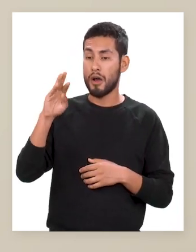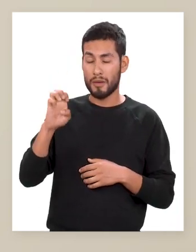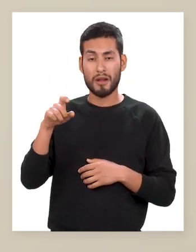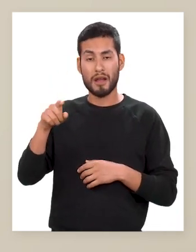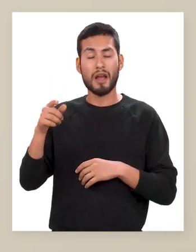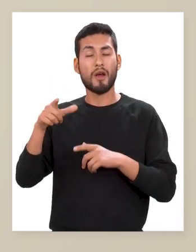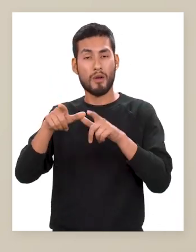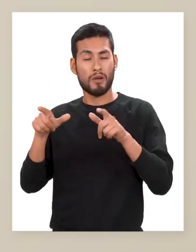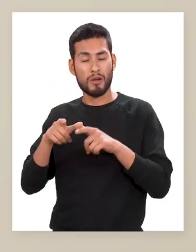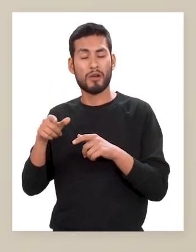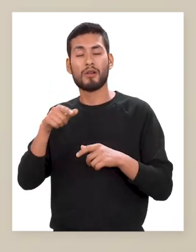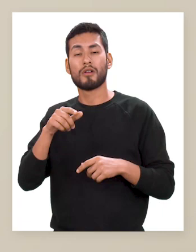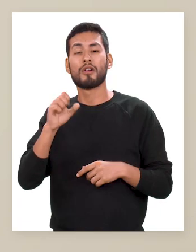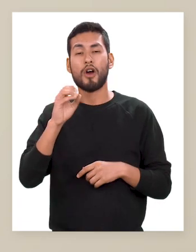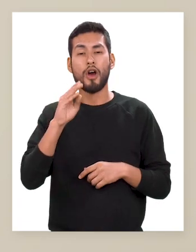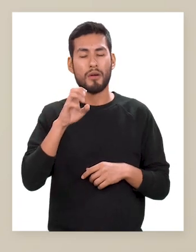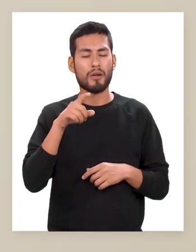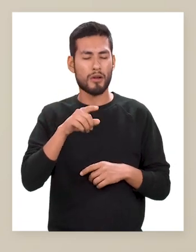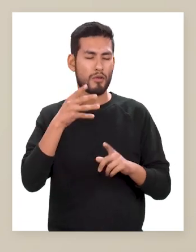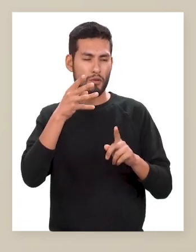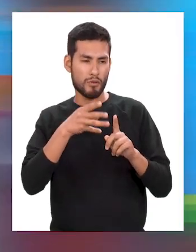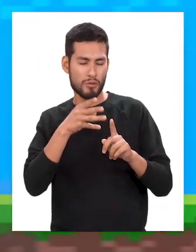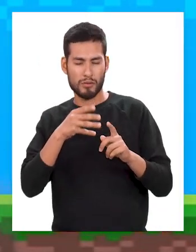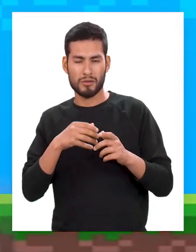lugar, sobre, sustantivo.